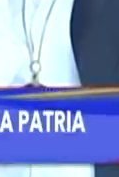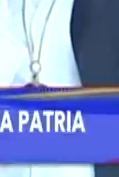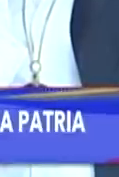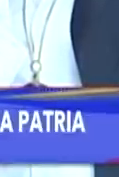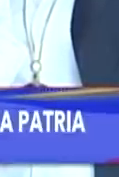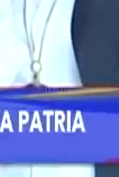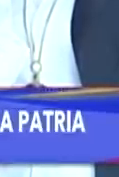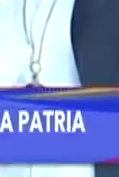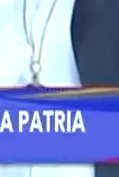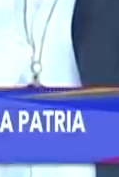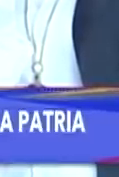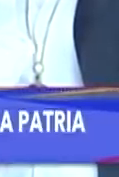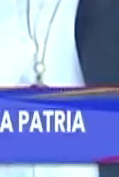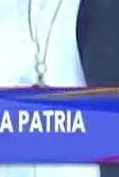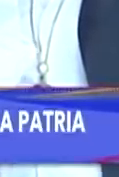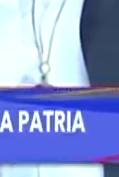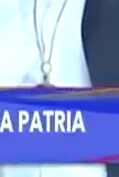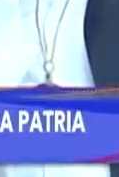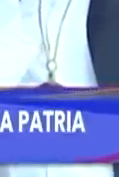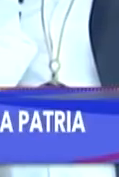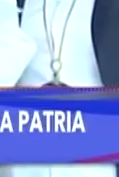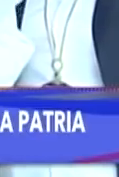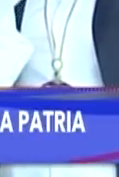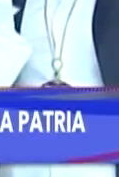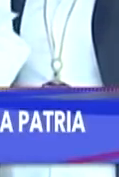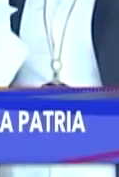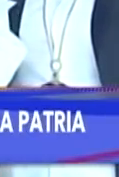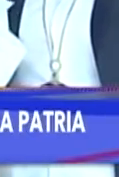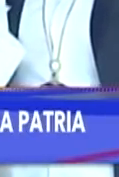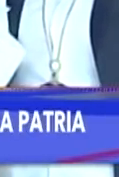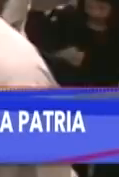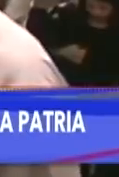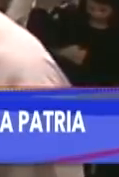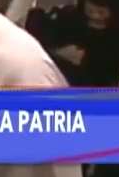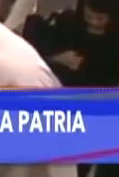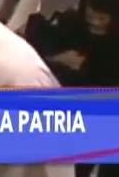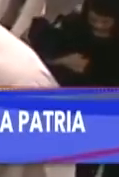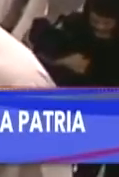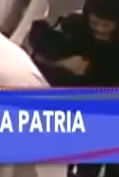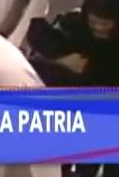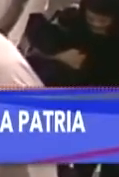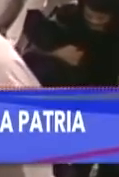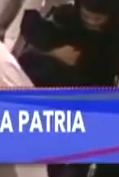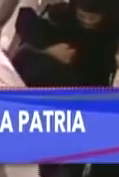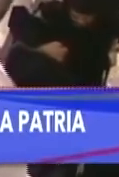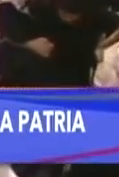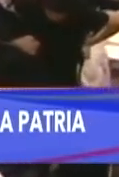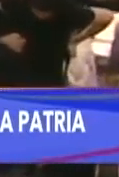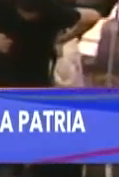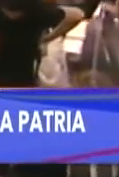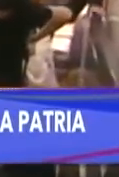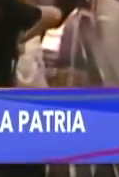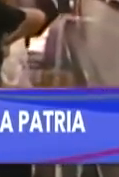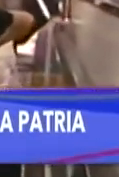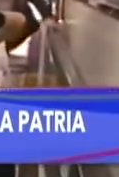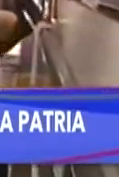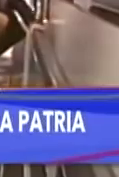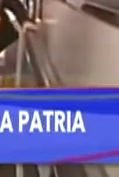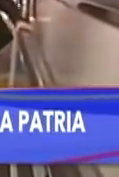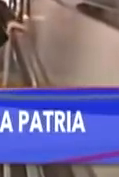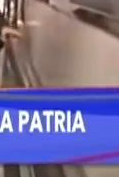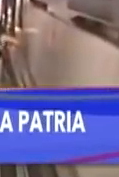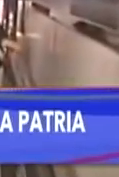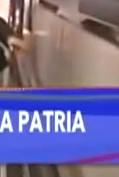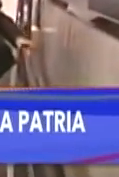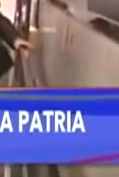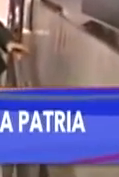alcabala donde se clasifican algunos pasajeros. ¿Para qué razón? Para